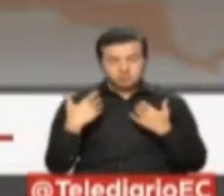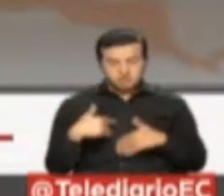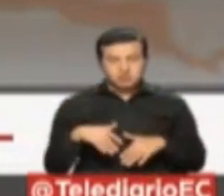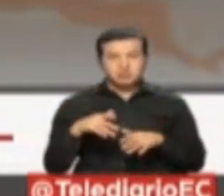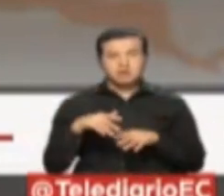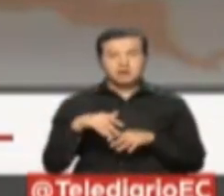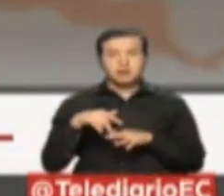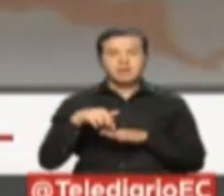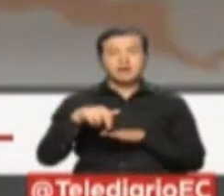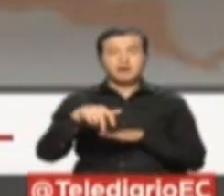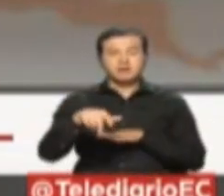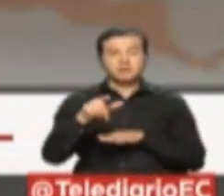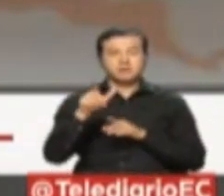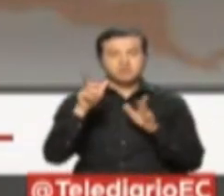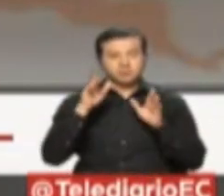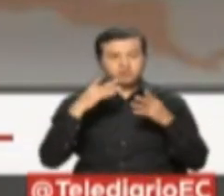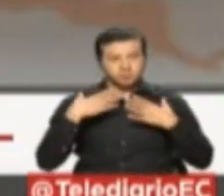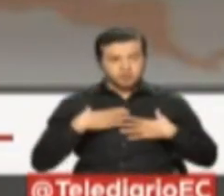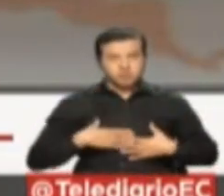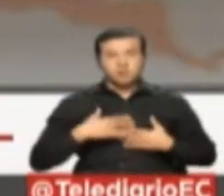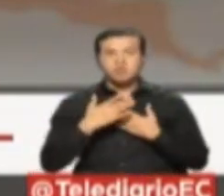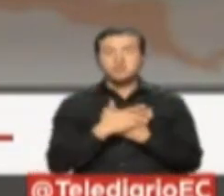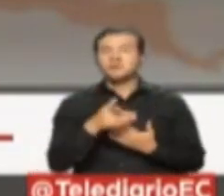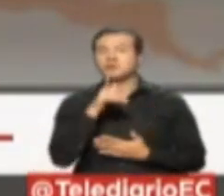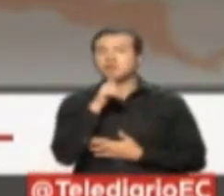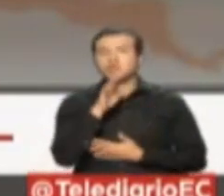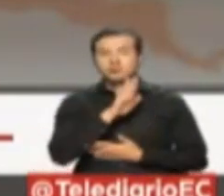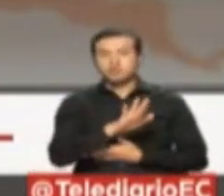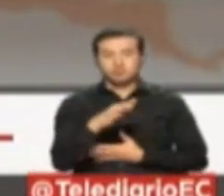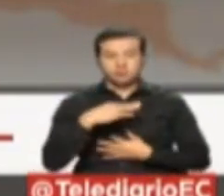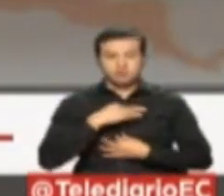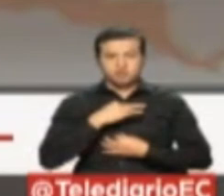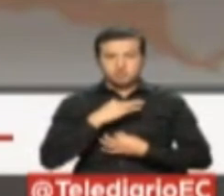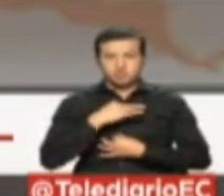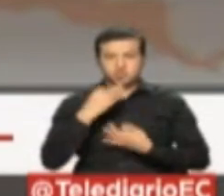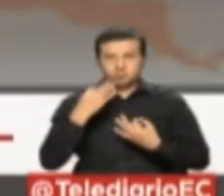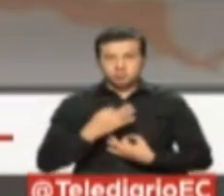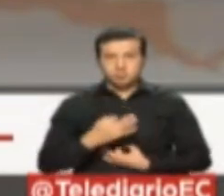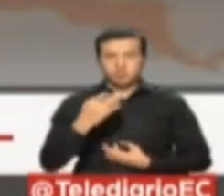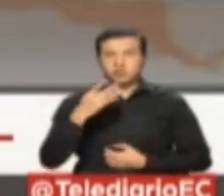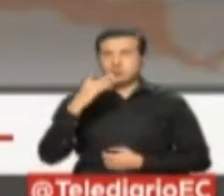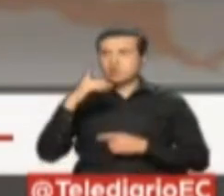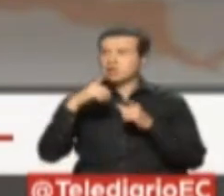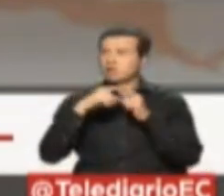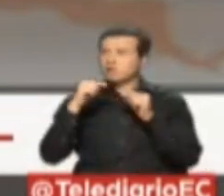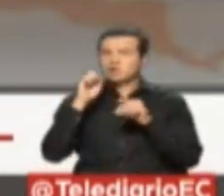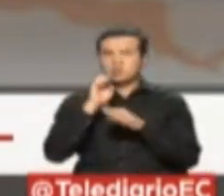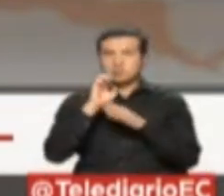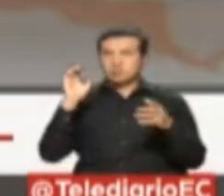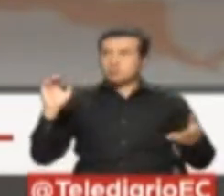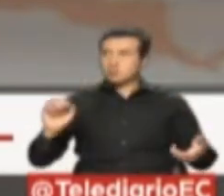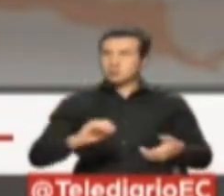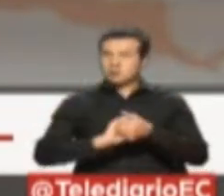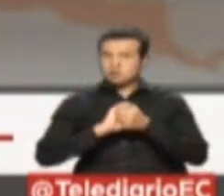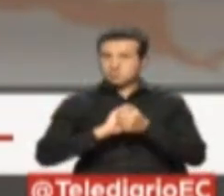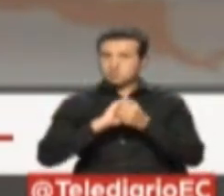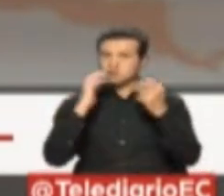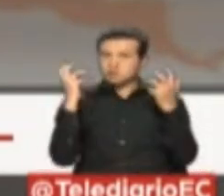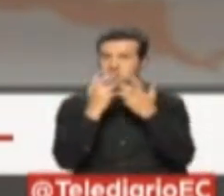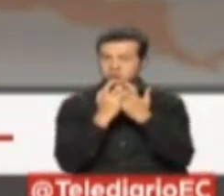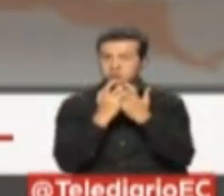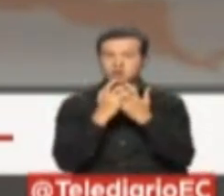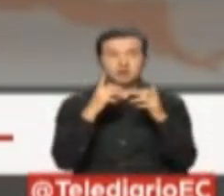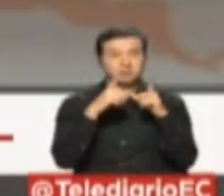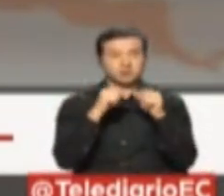y los diseñadores van a hacer su ropa y pasados a japón y ecuador que sea food justo la